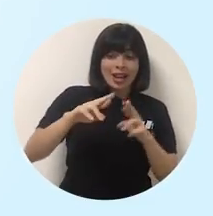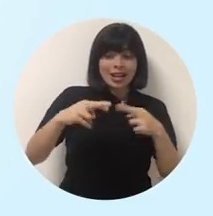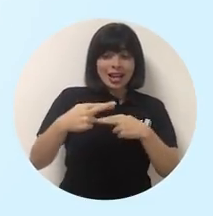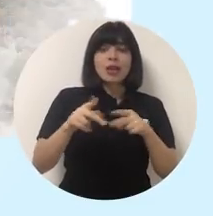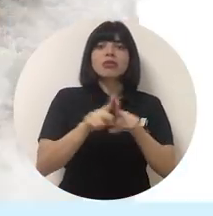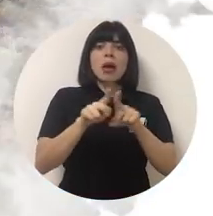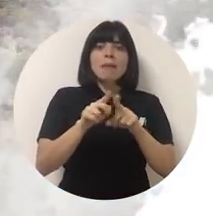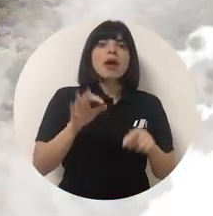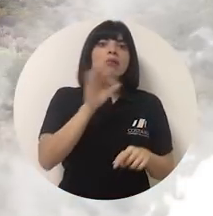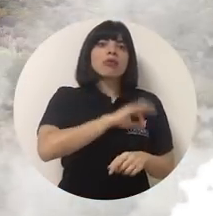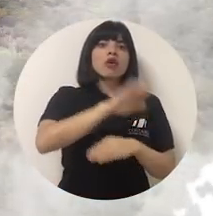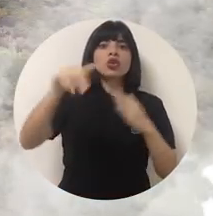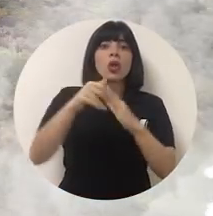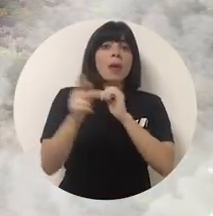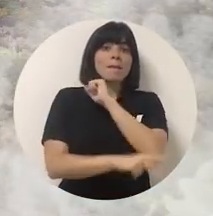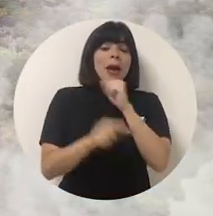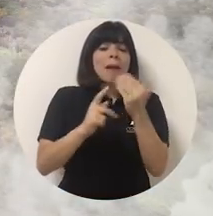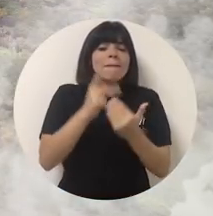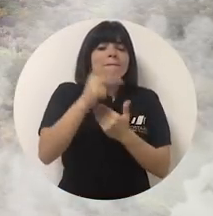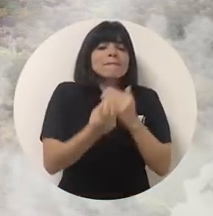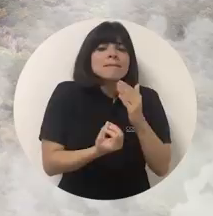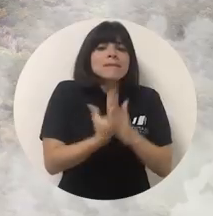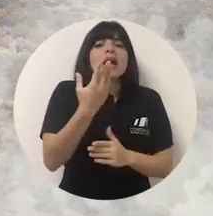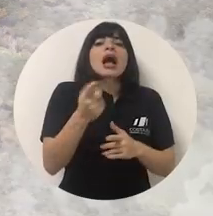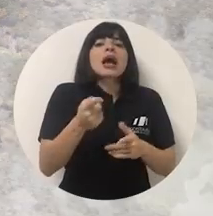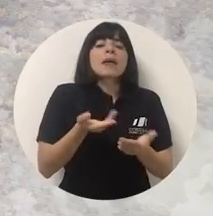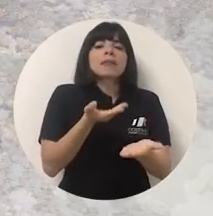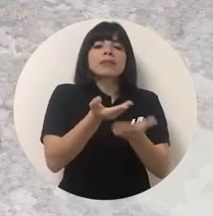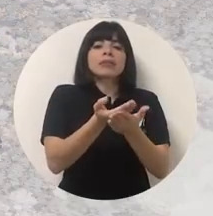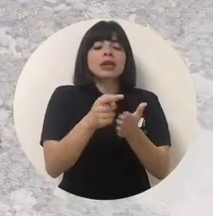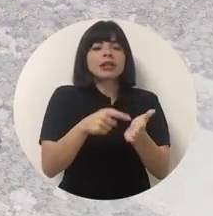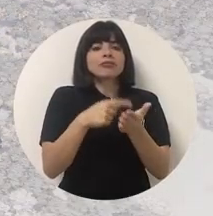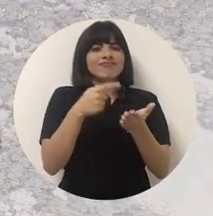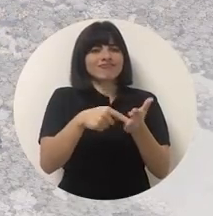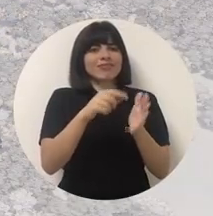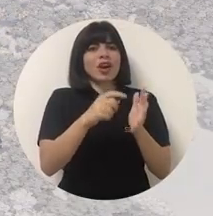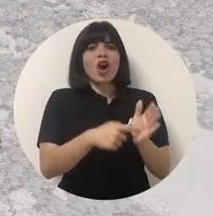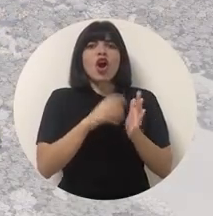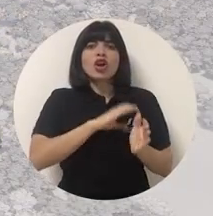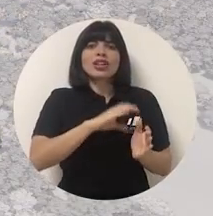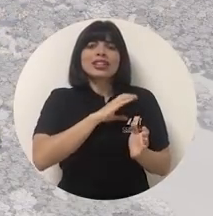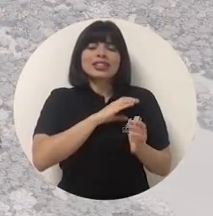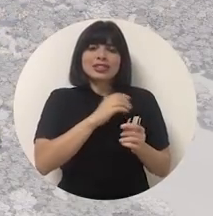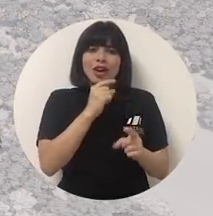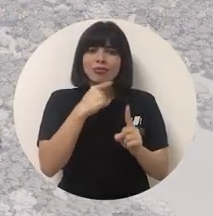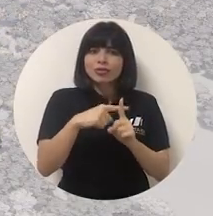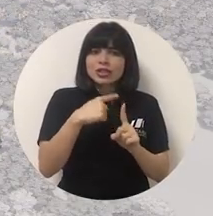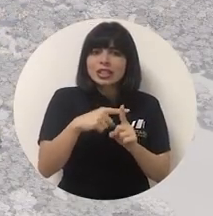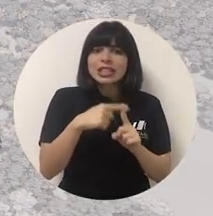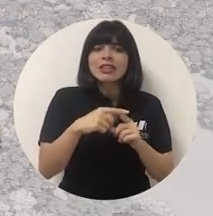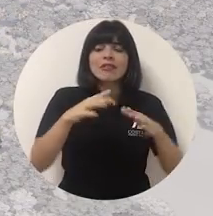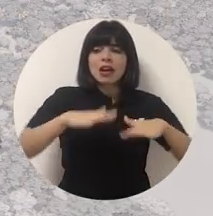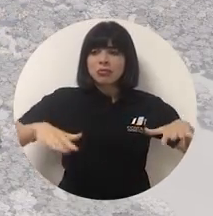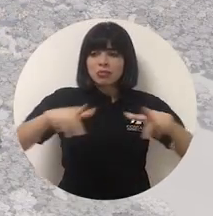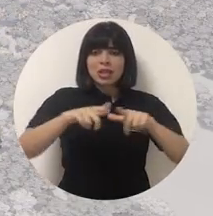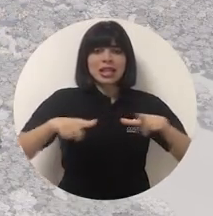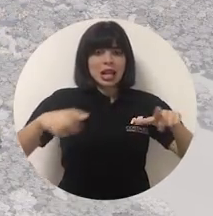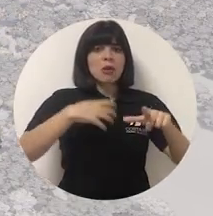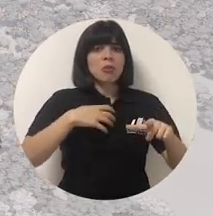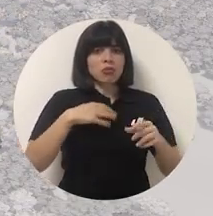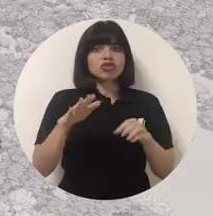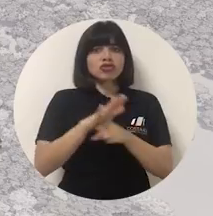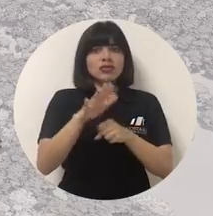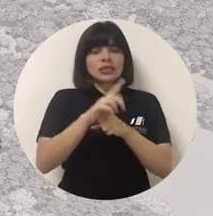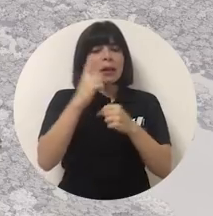del país. El Plan Maestro surge en un emplazamiento que ofrece condiciones óptimas con extensiones de terreno regulares suficientes para el desarrollo